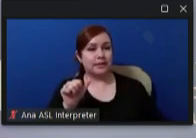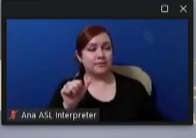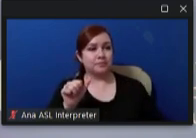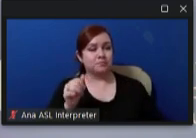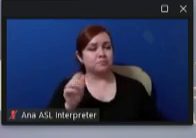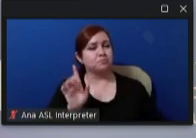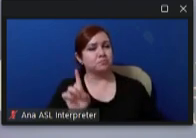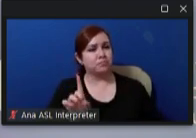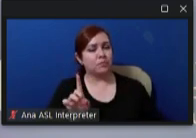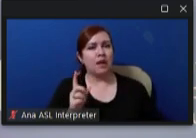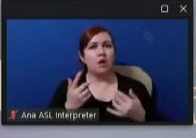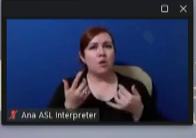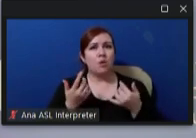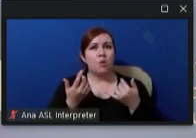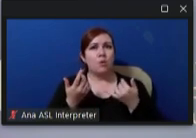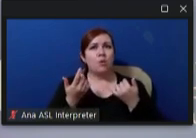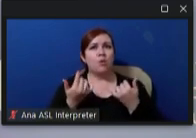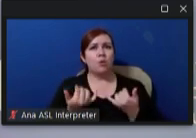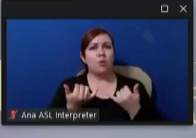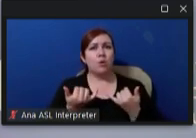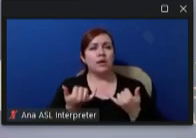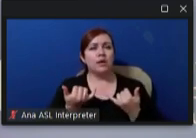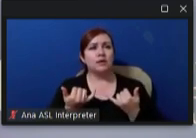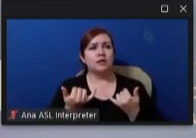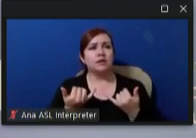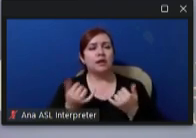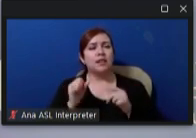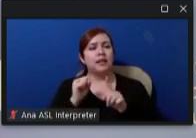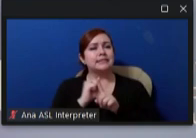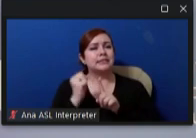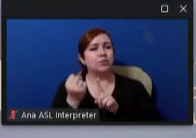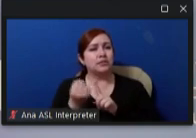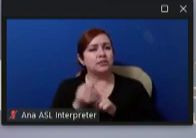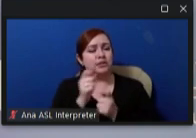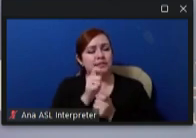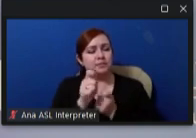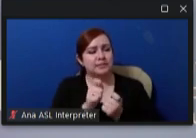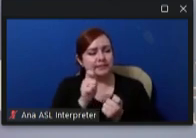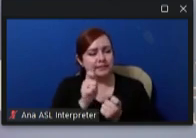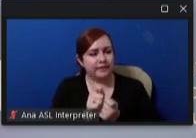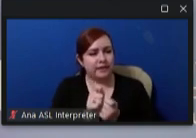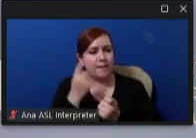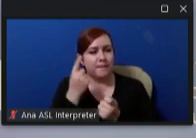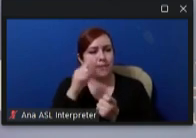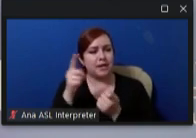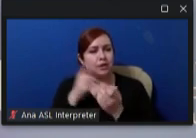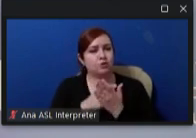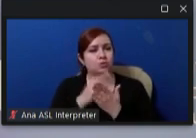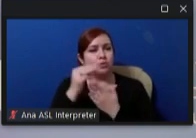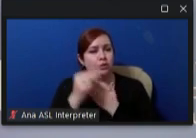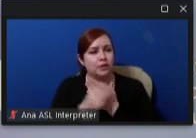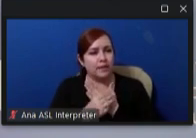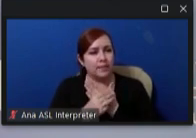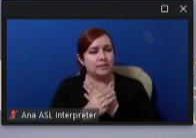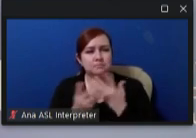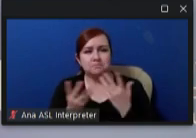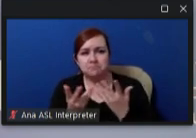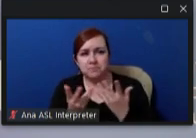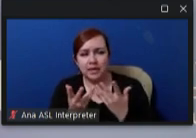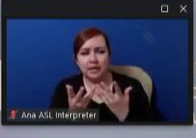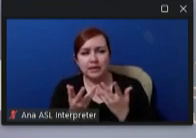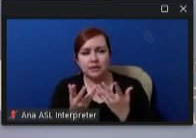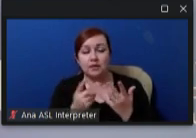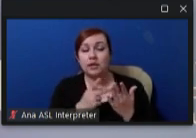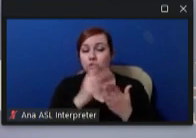la situación específica de los programas y cómo es de los programas